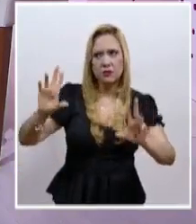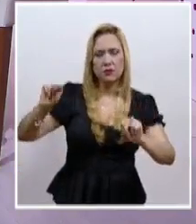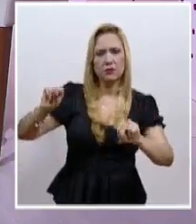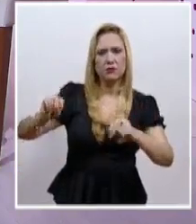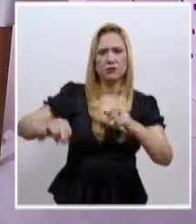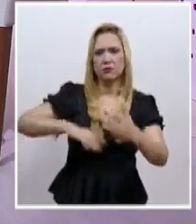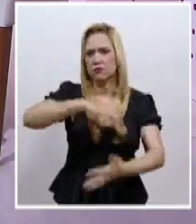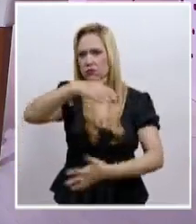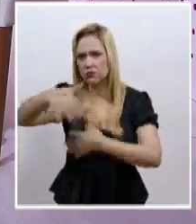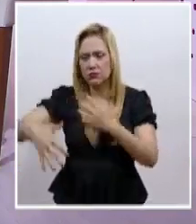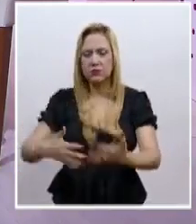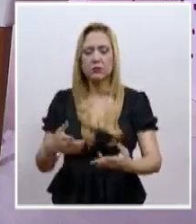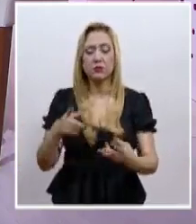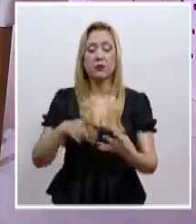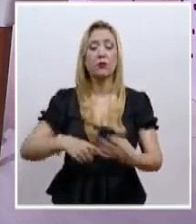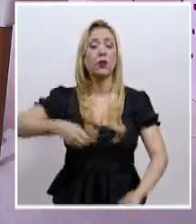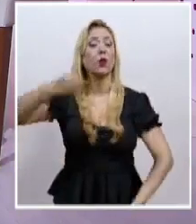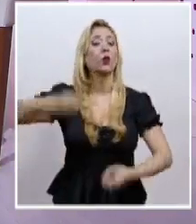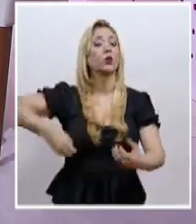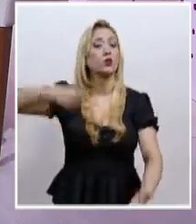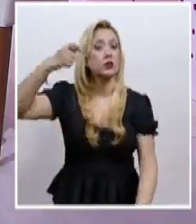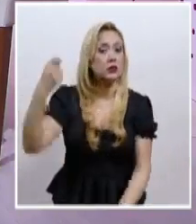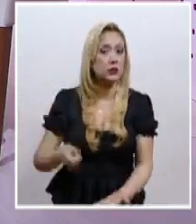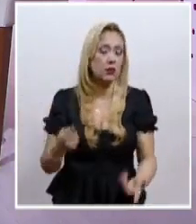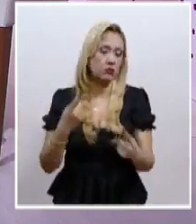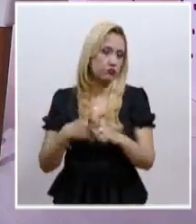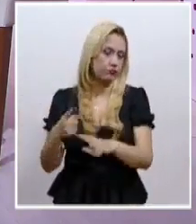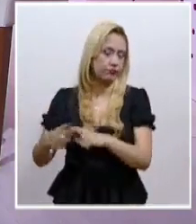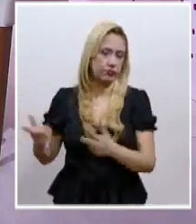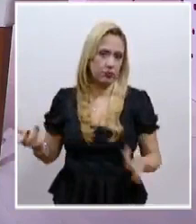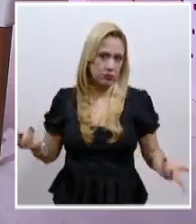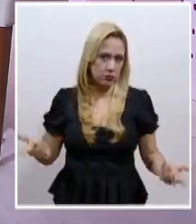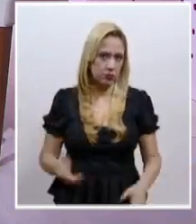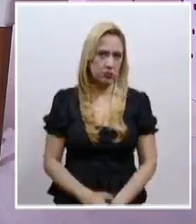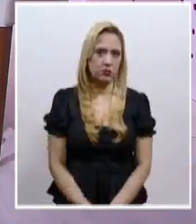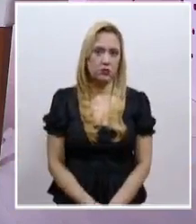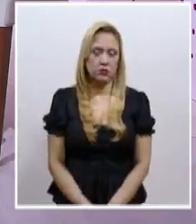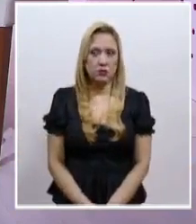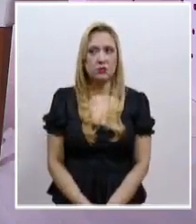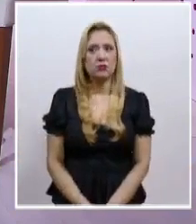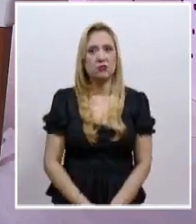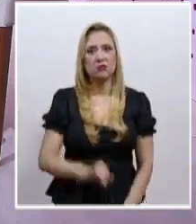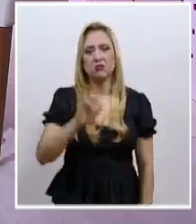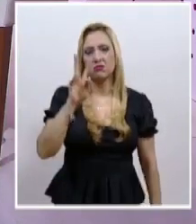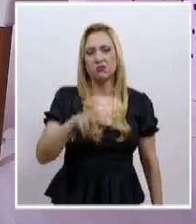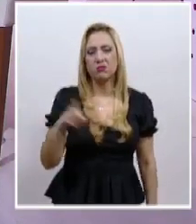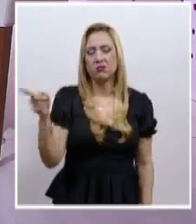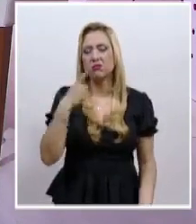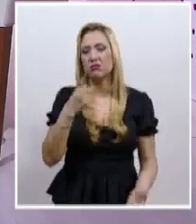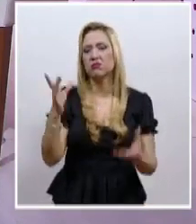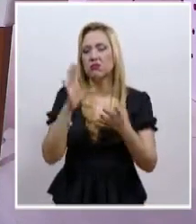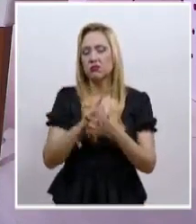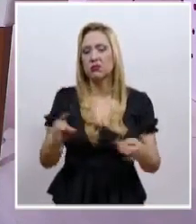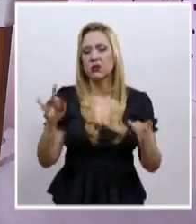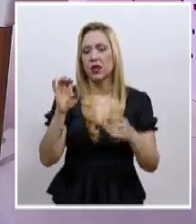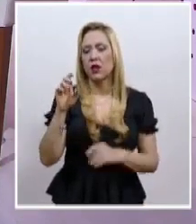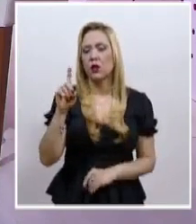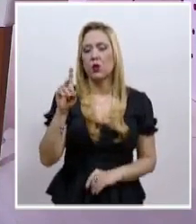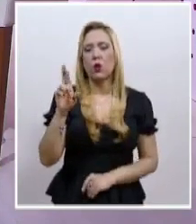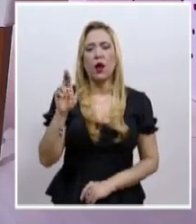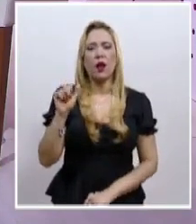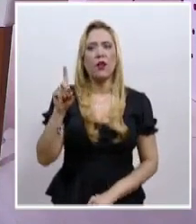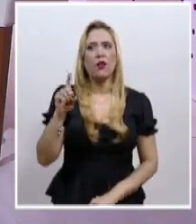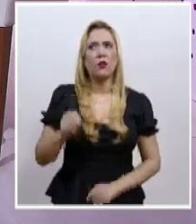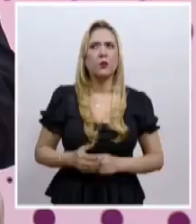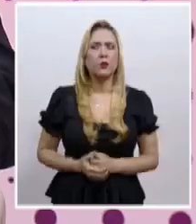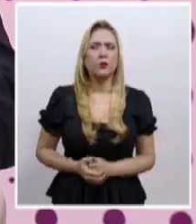el acceso a la justicia, etcétera. Sí, estas capacidades institucionales a las que te referías previamente, Eduardo, están